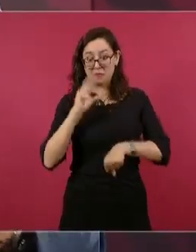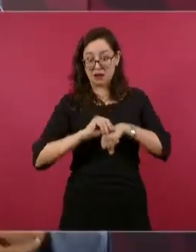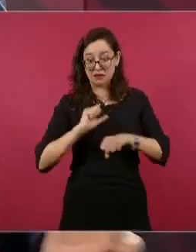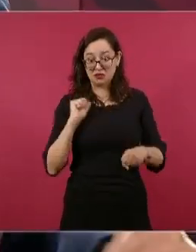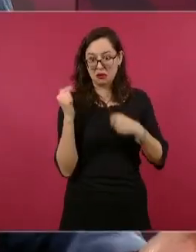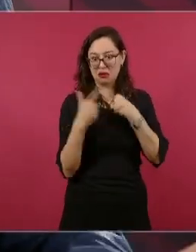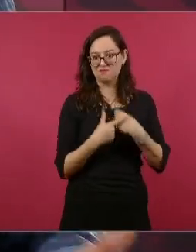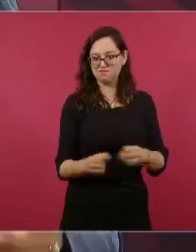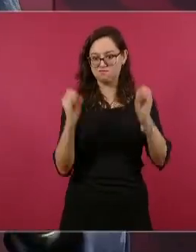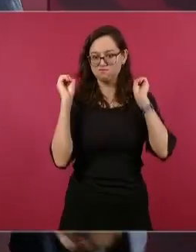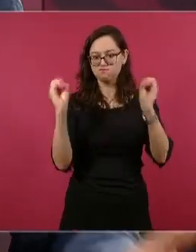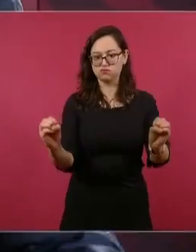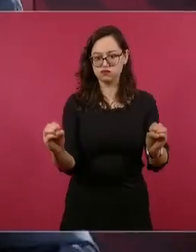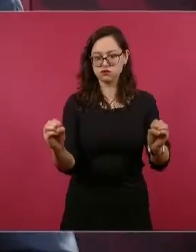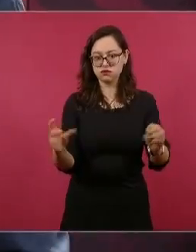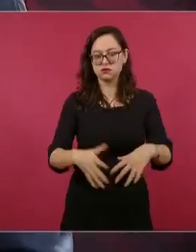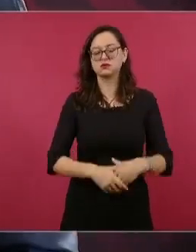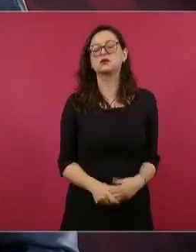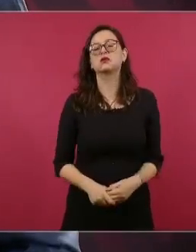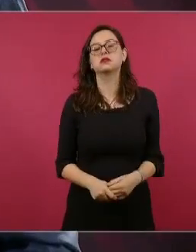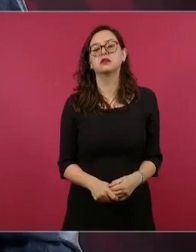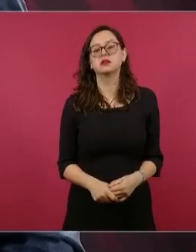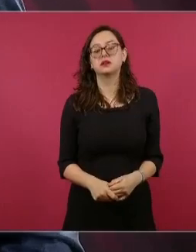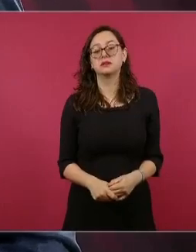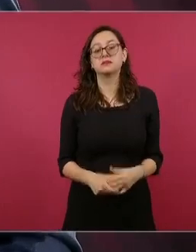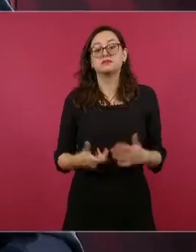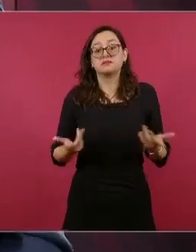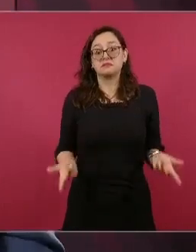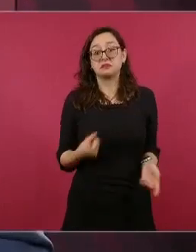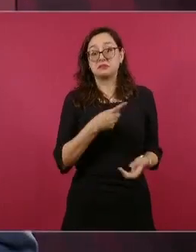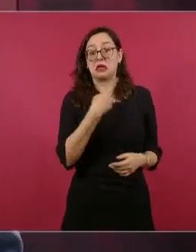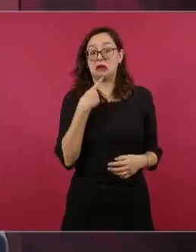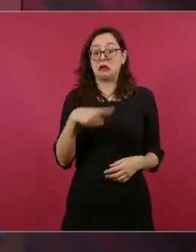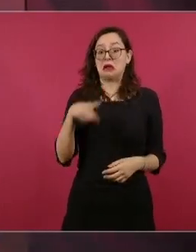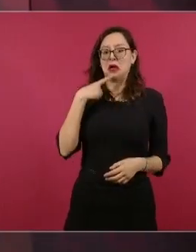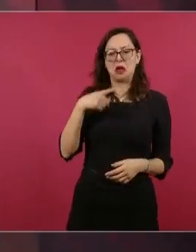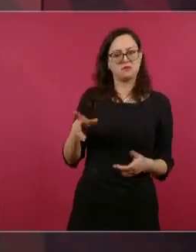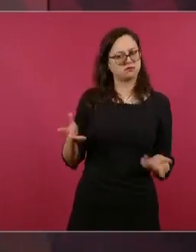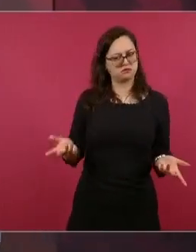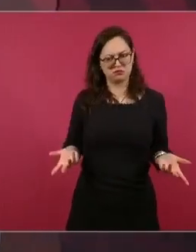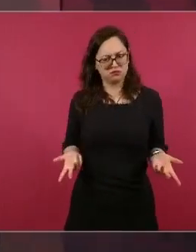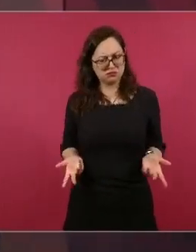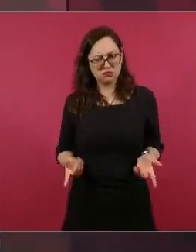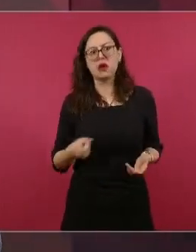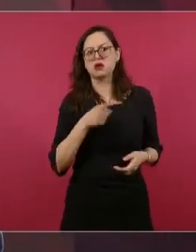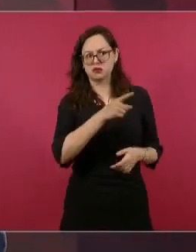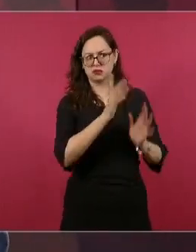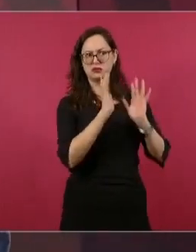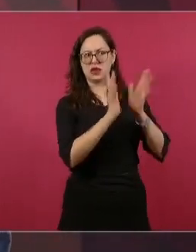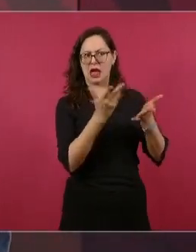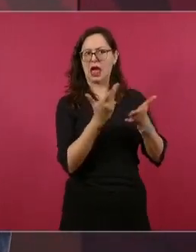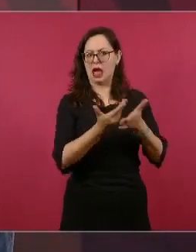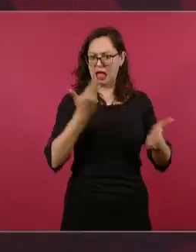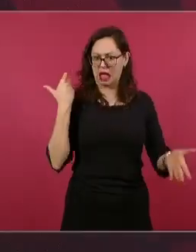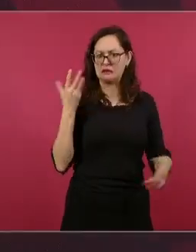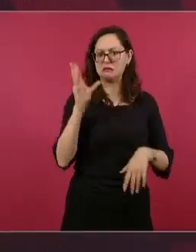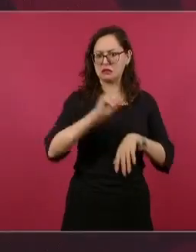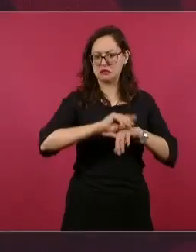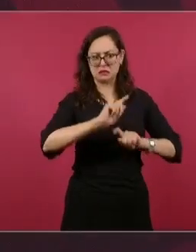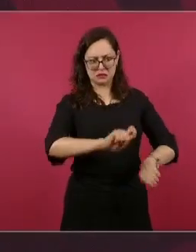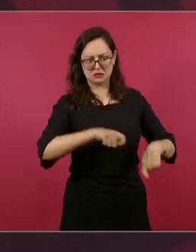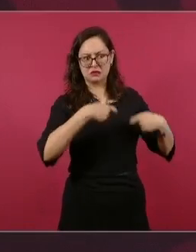no tienen por qué quejarse quienes tienen estas concesiones, porque